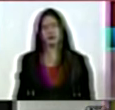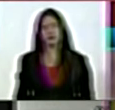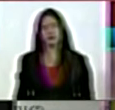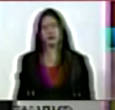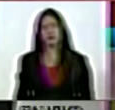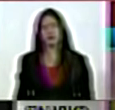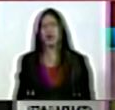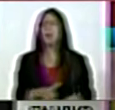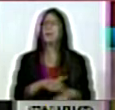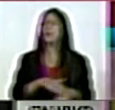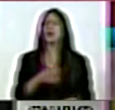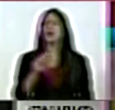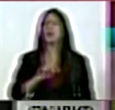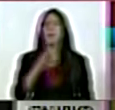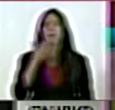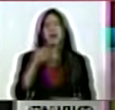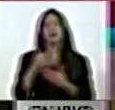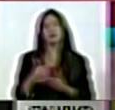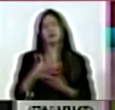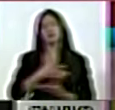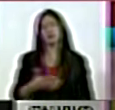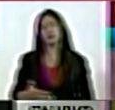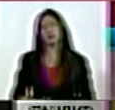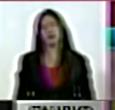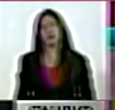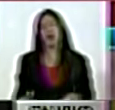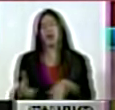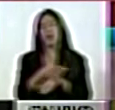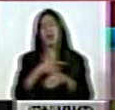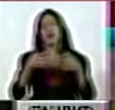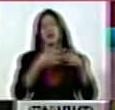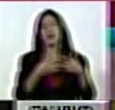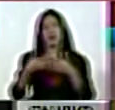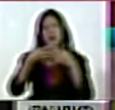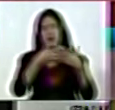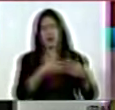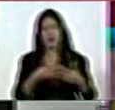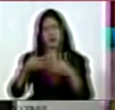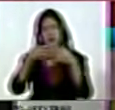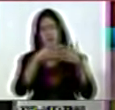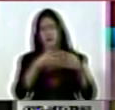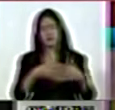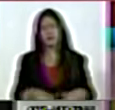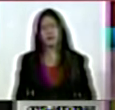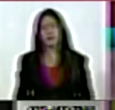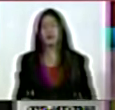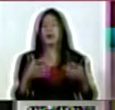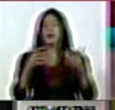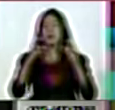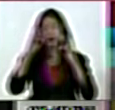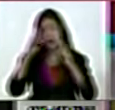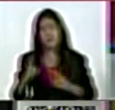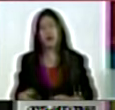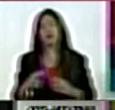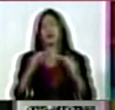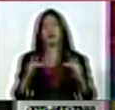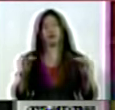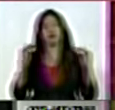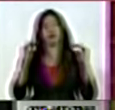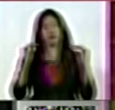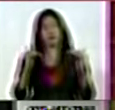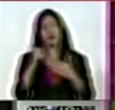y por qué no, de cooperación con el gobierno de Estados Unidos. De respeto, de altura,